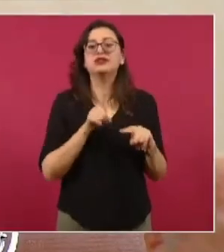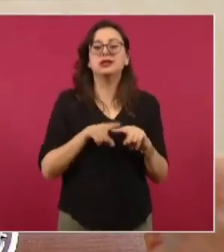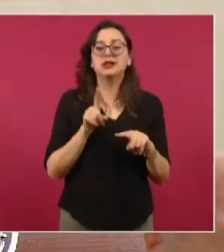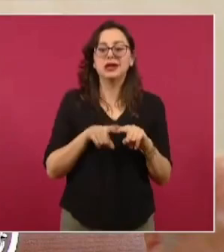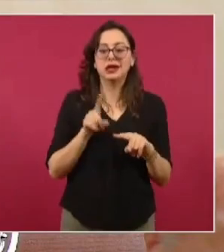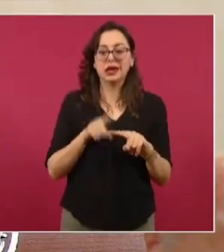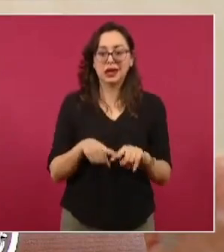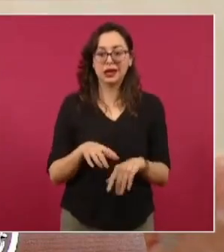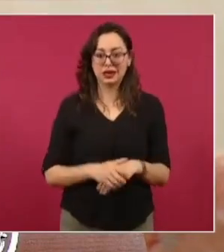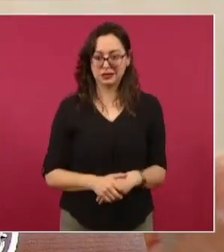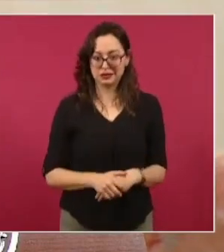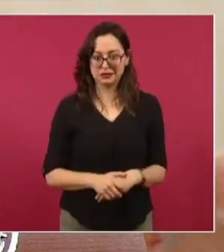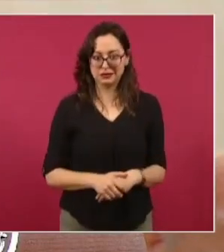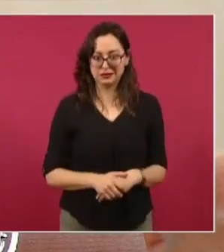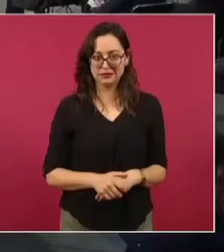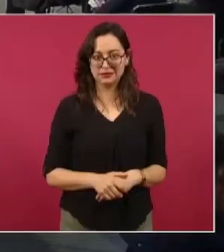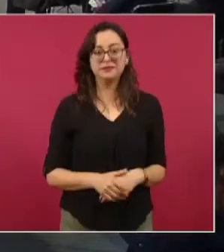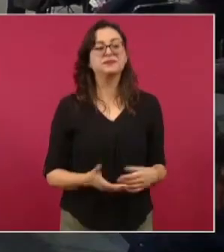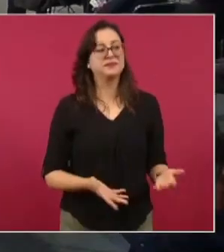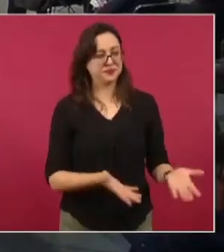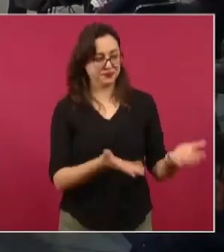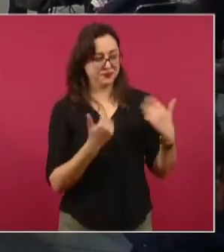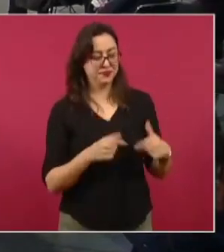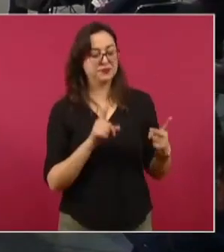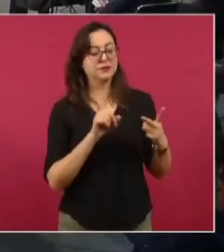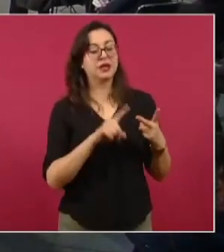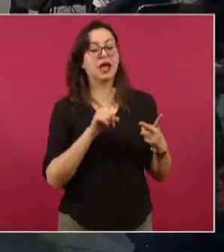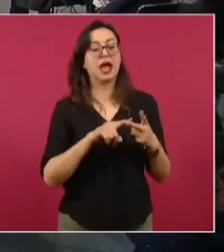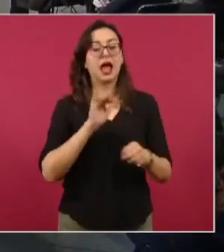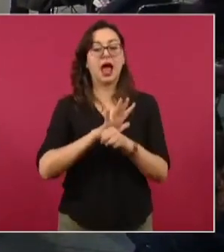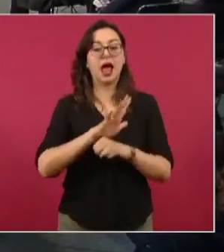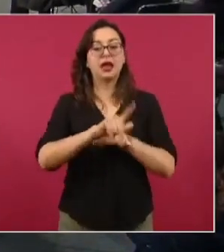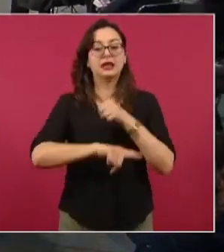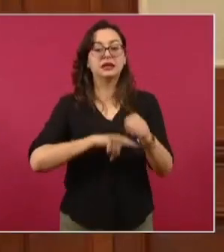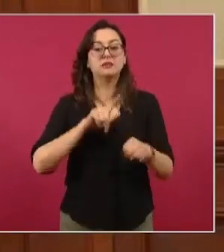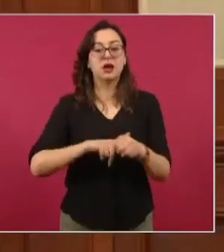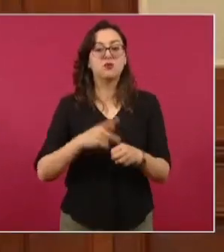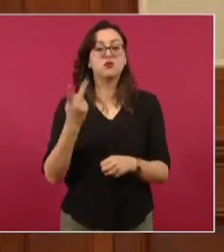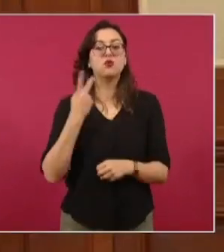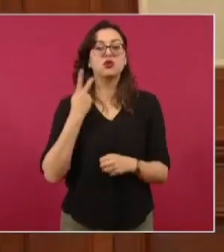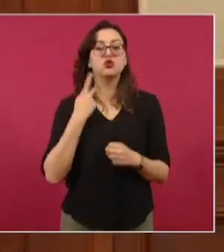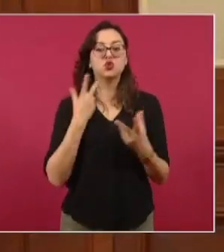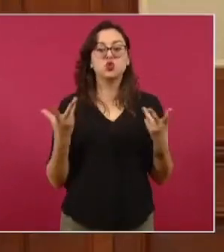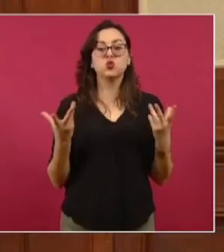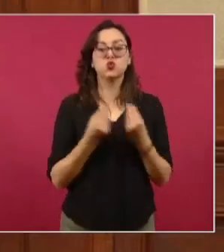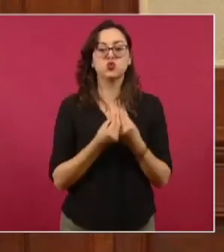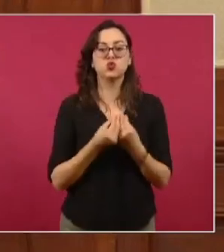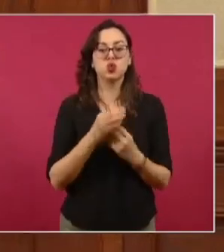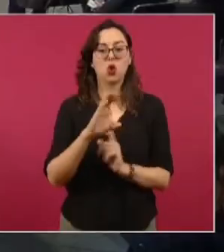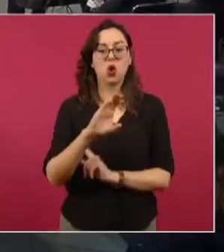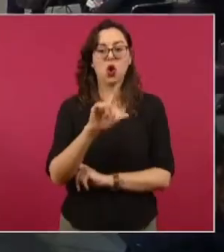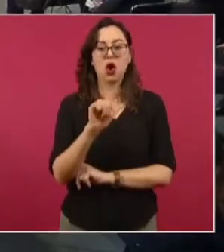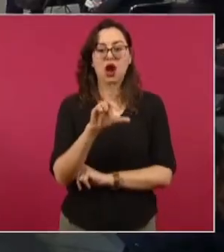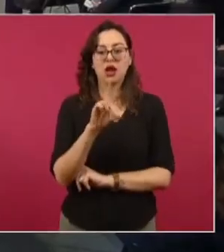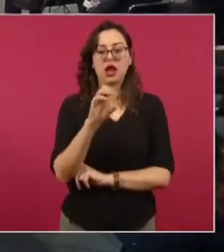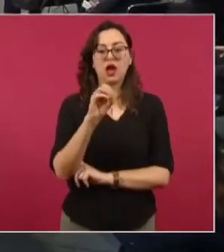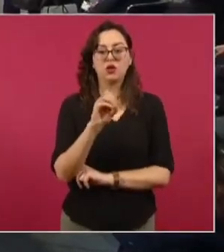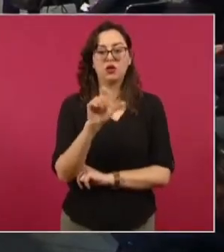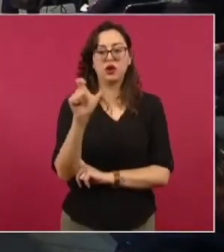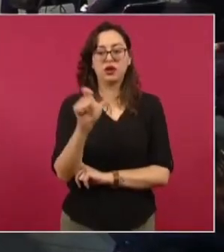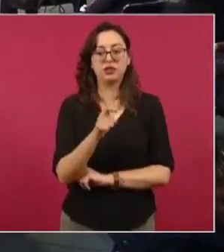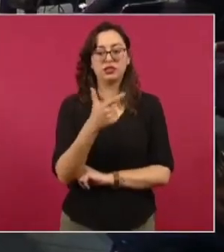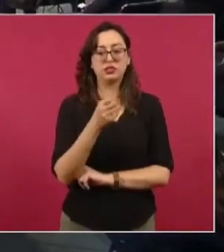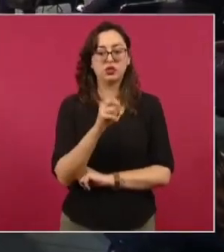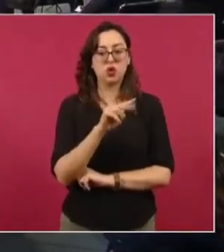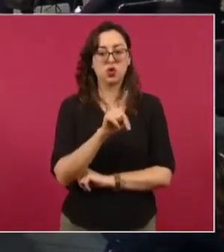ponme las fotos del animal político pero ponmela donde está este Claudio también las dos entonces se